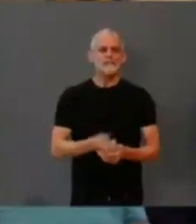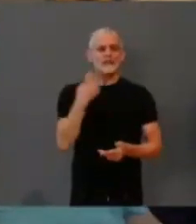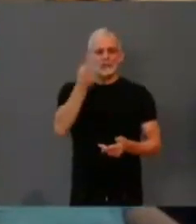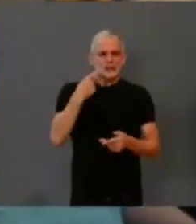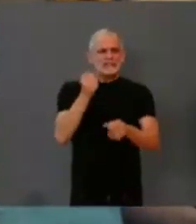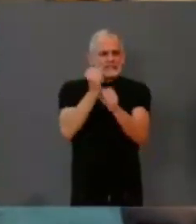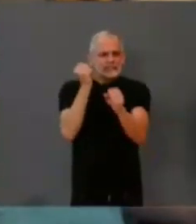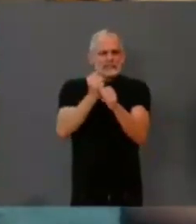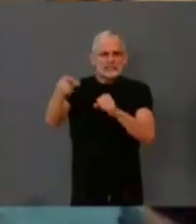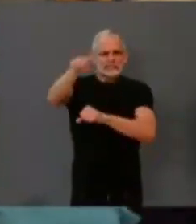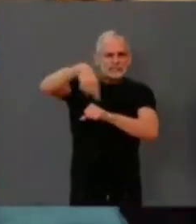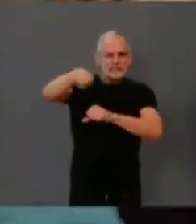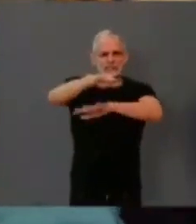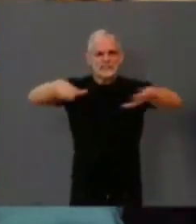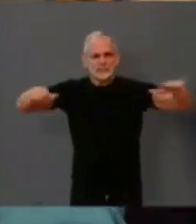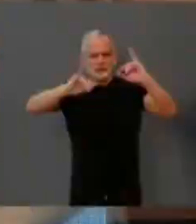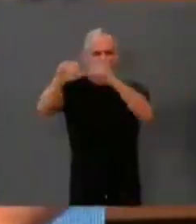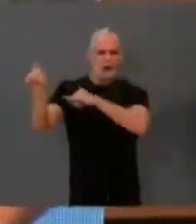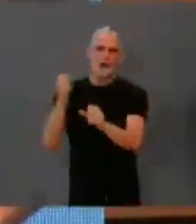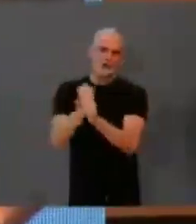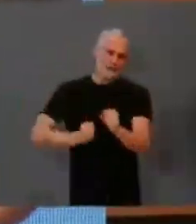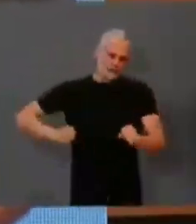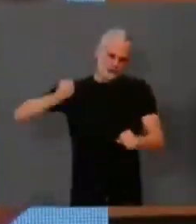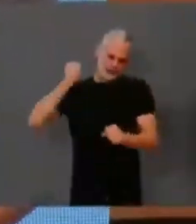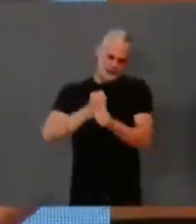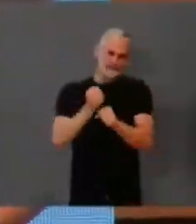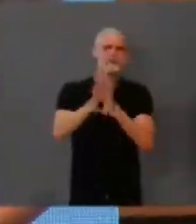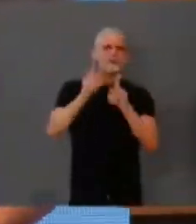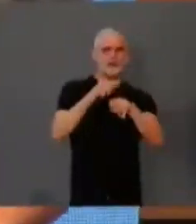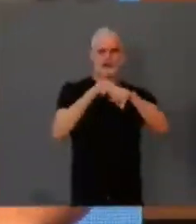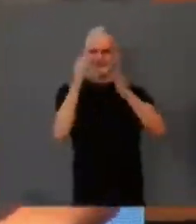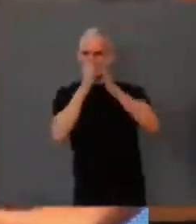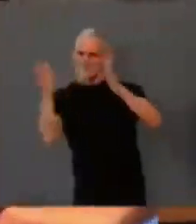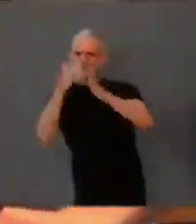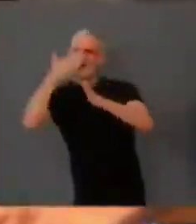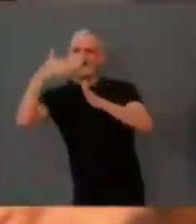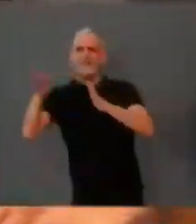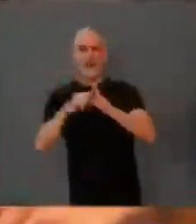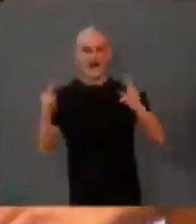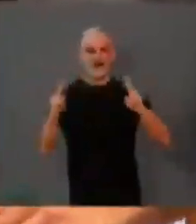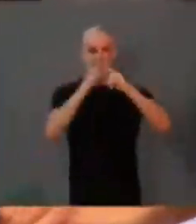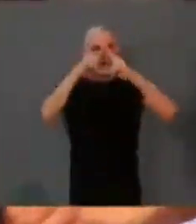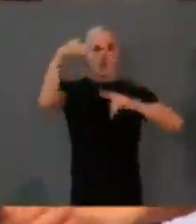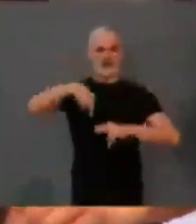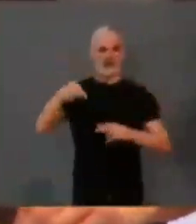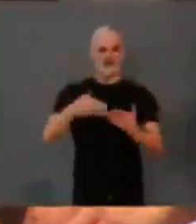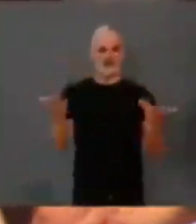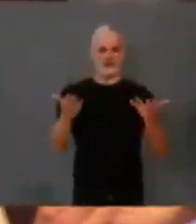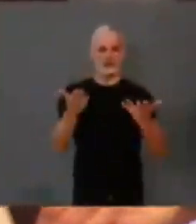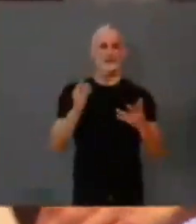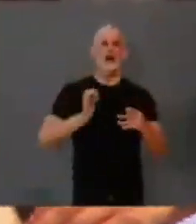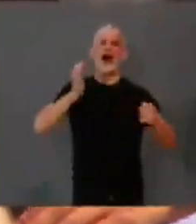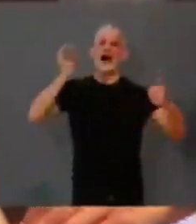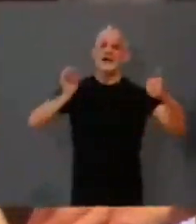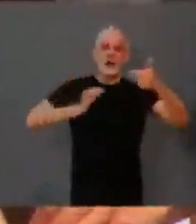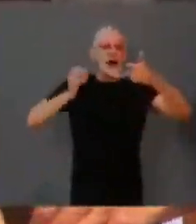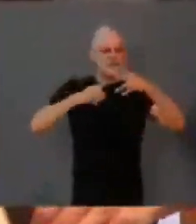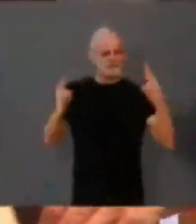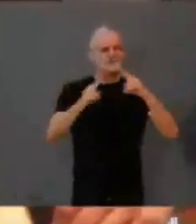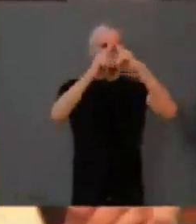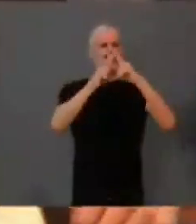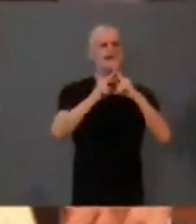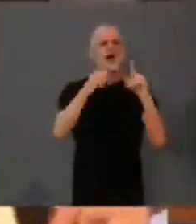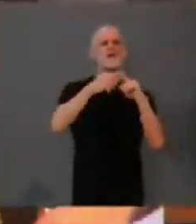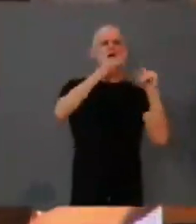trabajando muchísimo y bueno entramos en el tramo final de este encuentro anual por